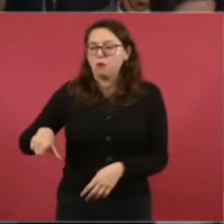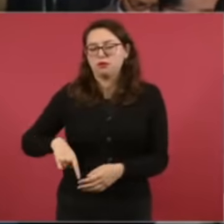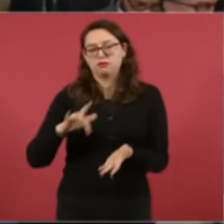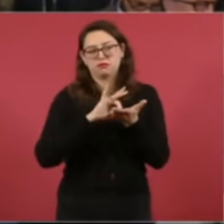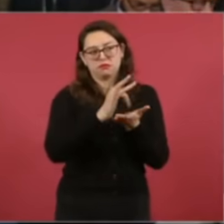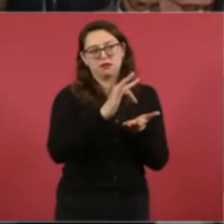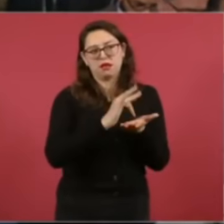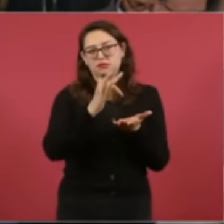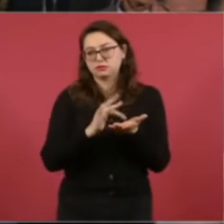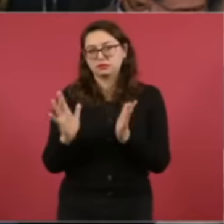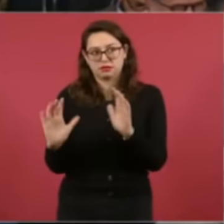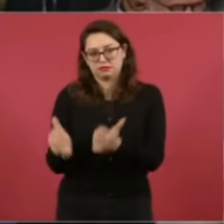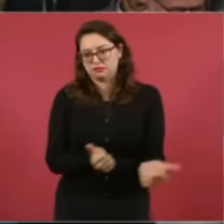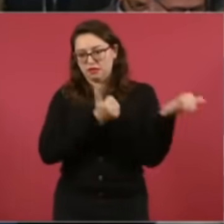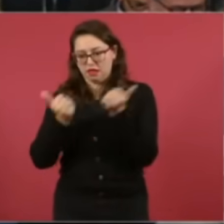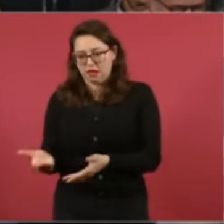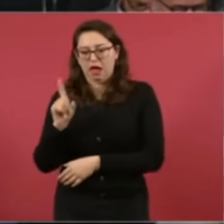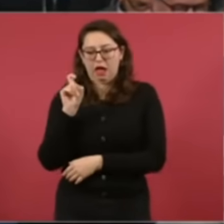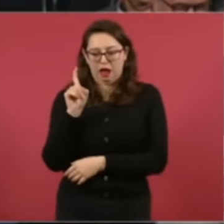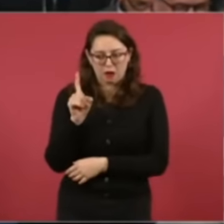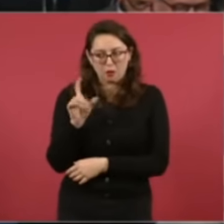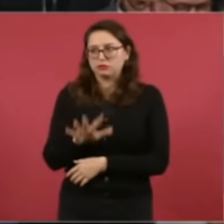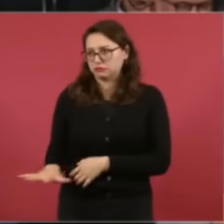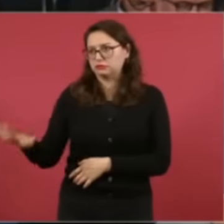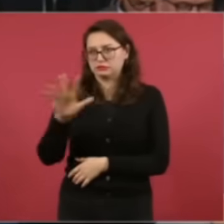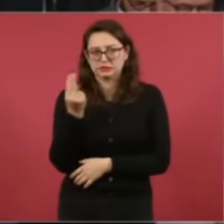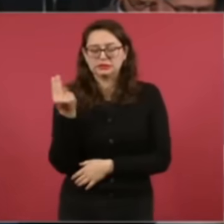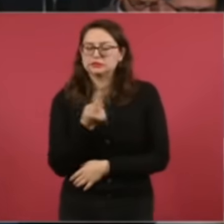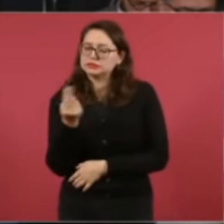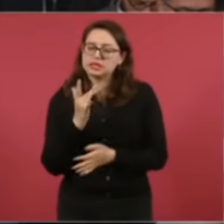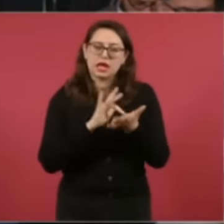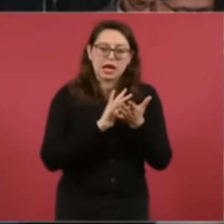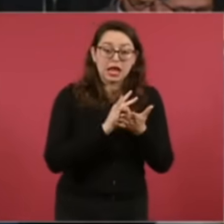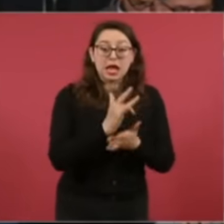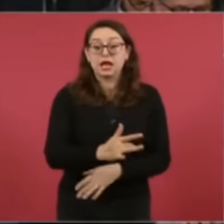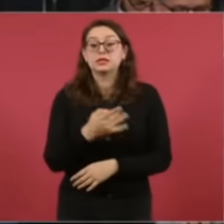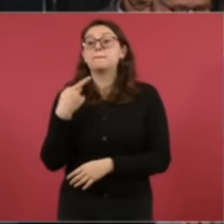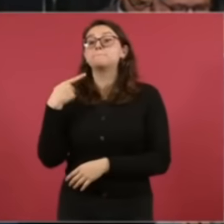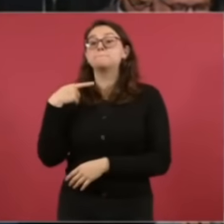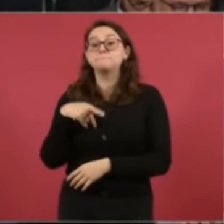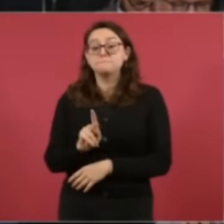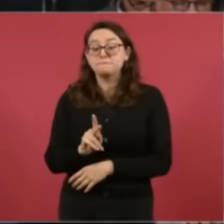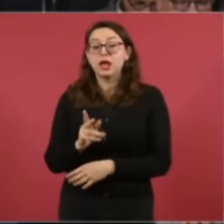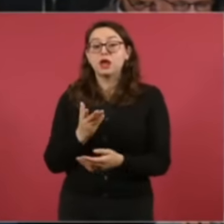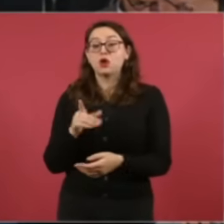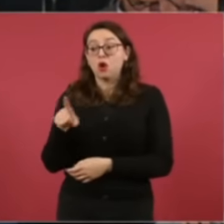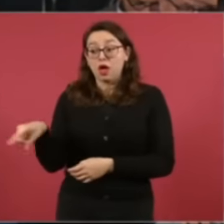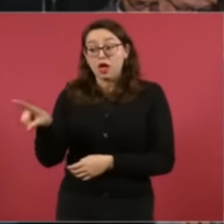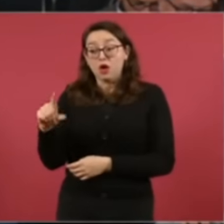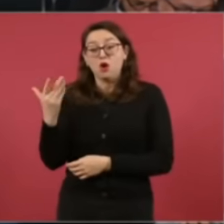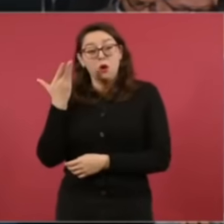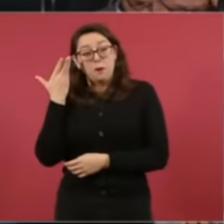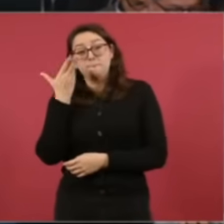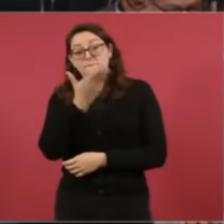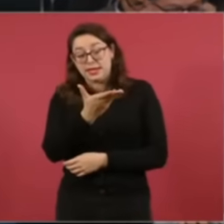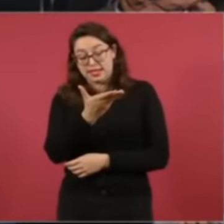para Guadalajara, pero sin embargo ellos están pidiendo ahora que si se pudiera cancelar el decreto